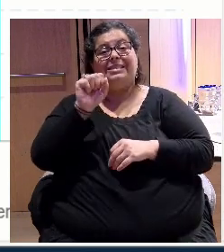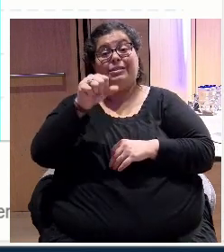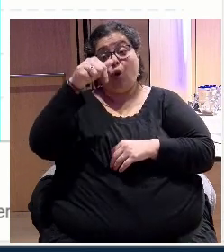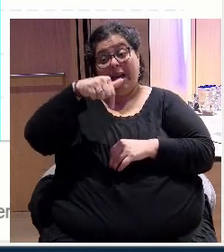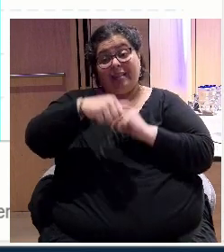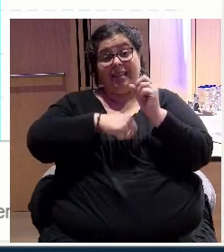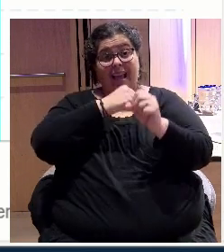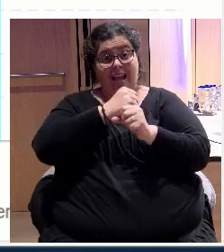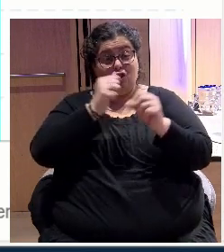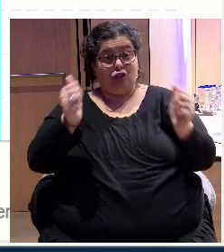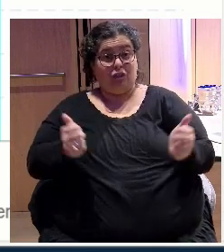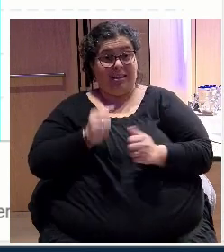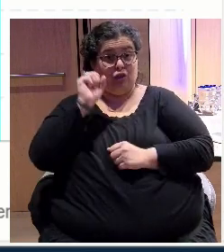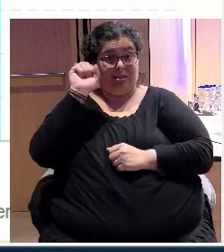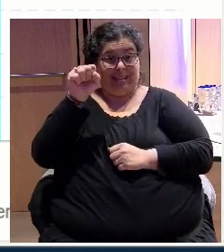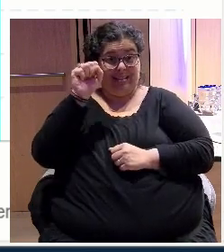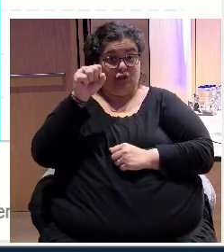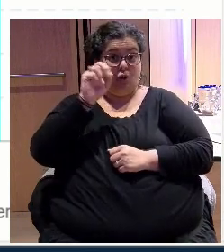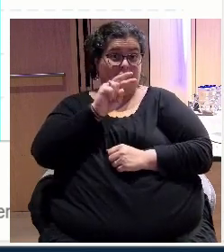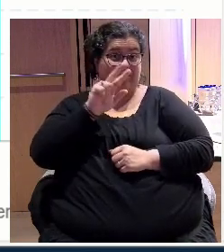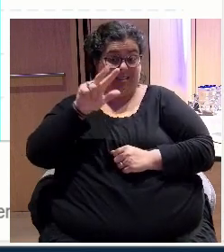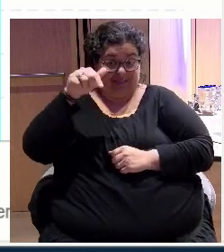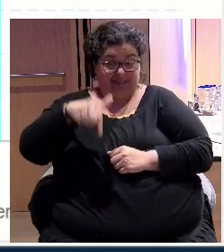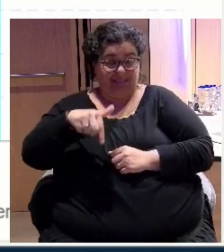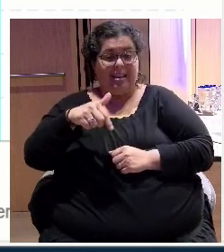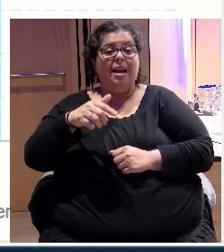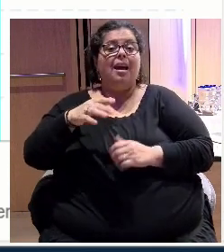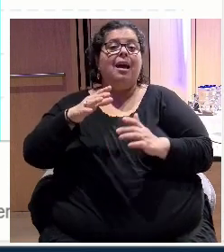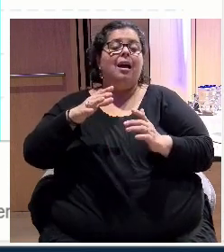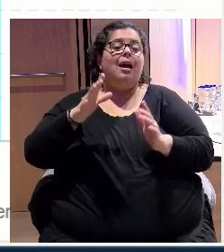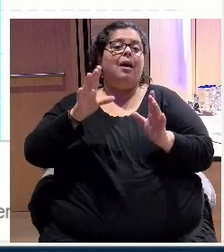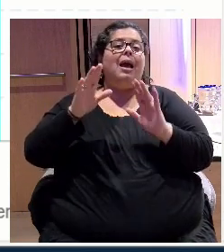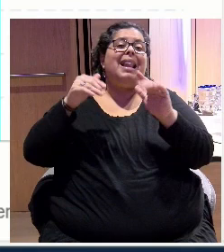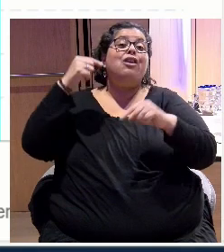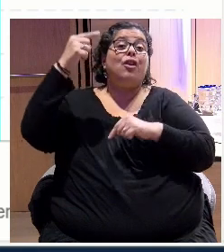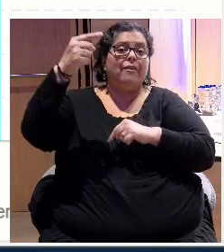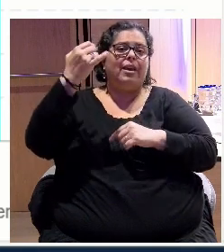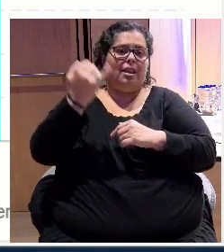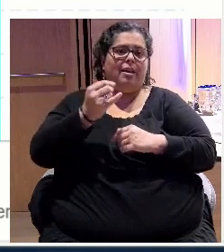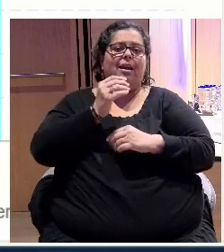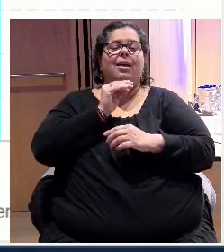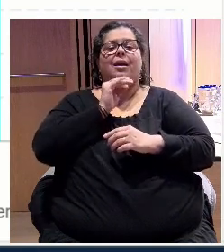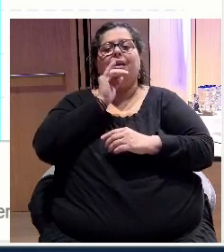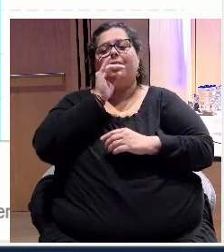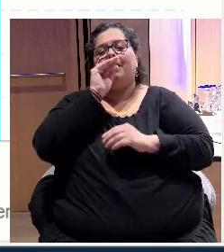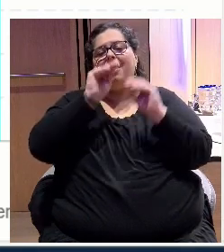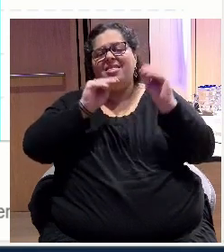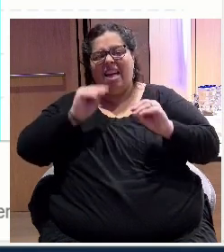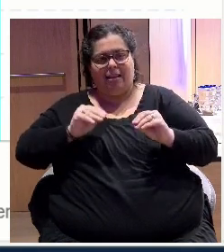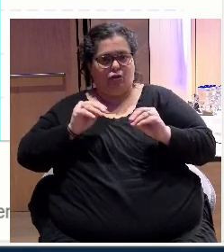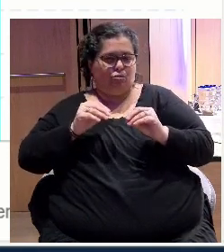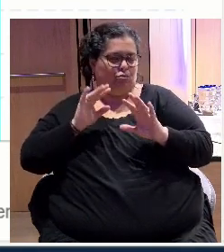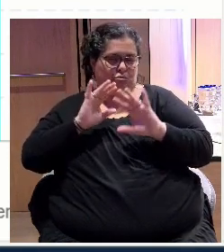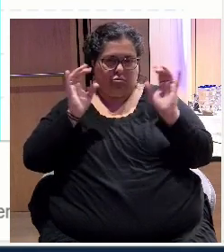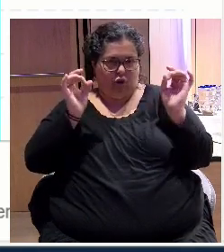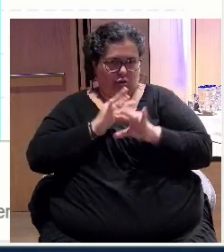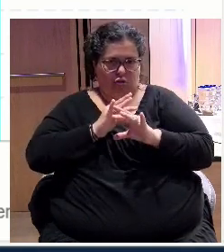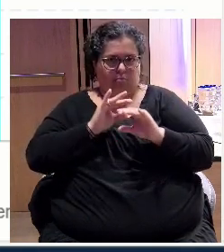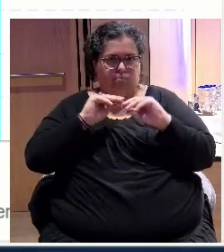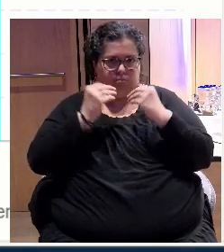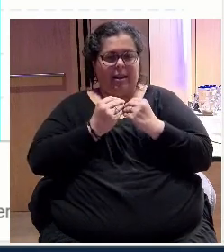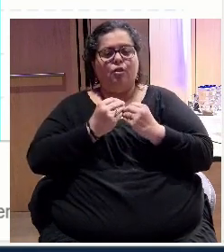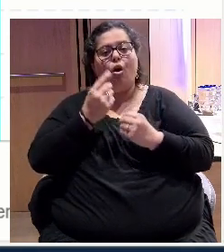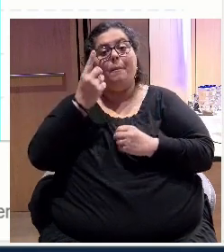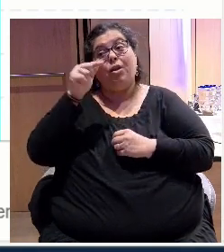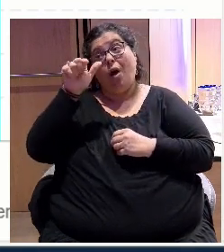este año en Uruguay, en el 2023, así que recién vamos a tener los datos el año que viene o el otro, en cuanto estén procesados. Pero bueno,